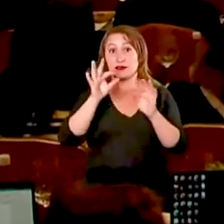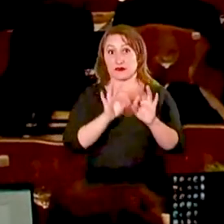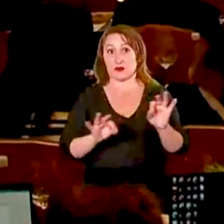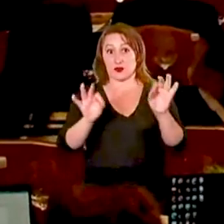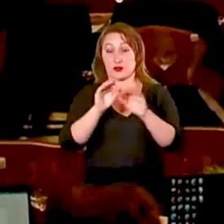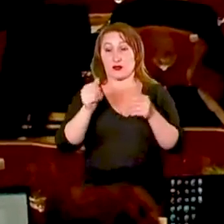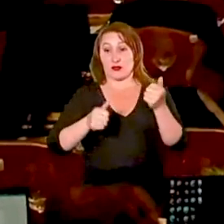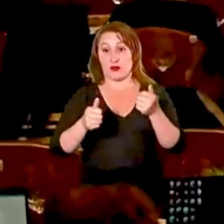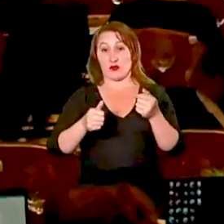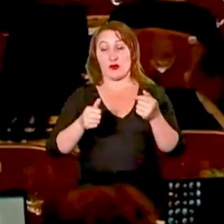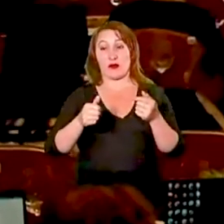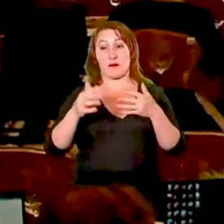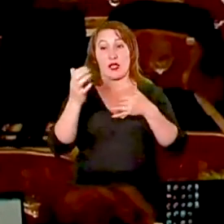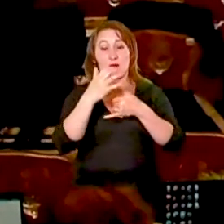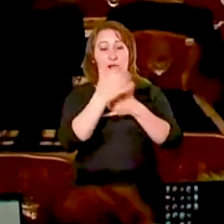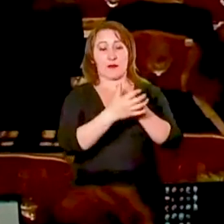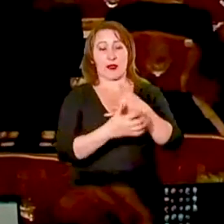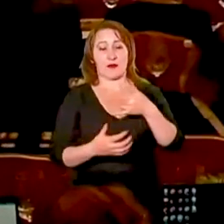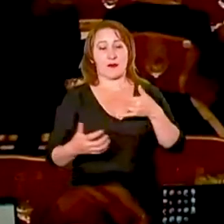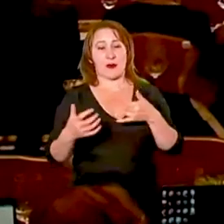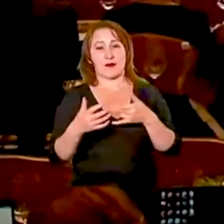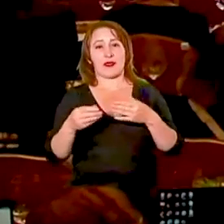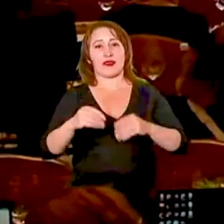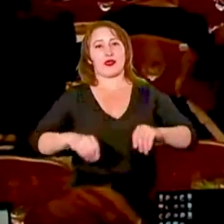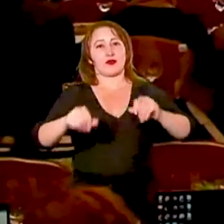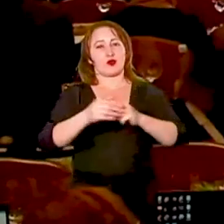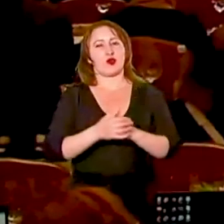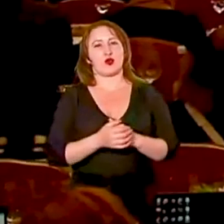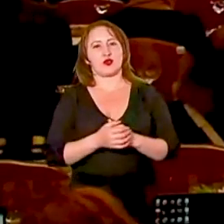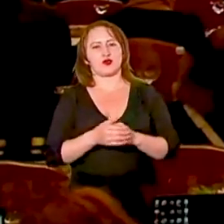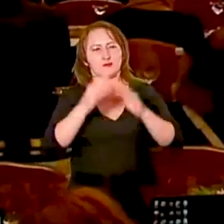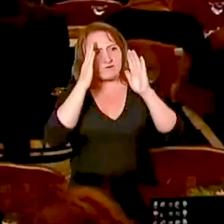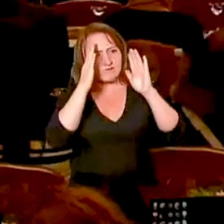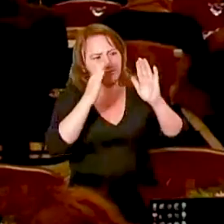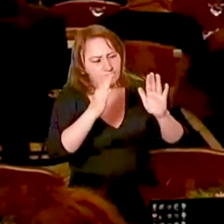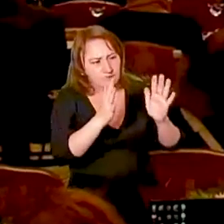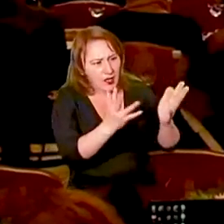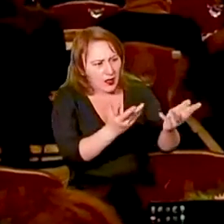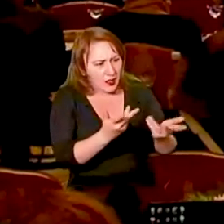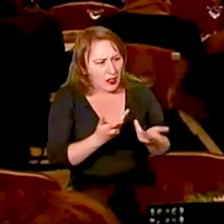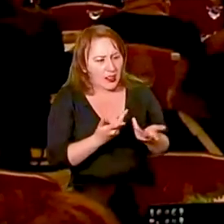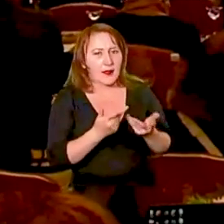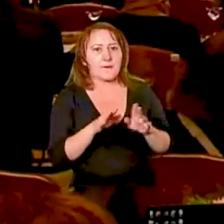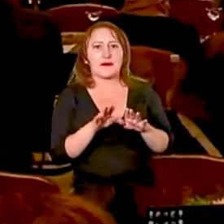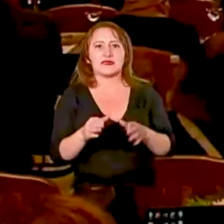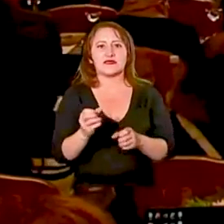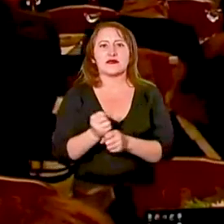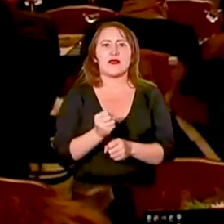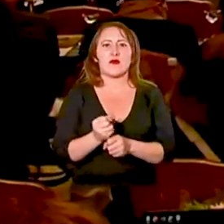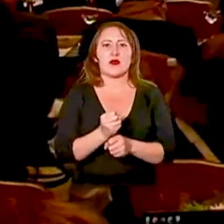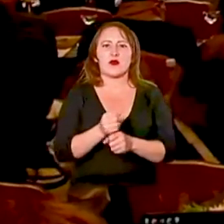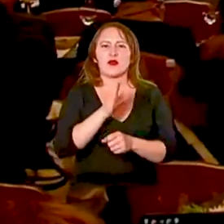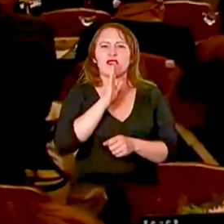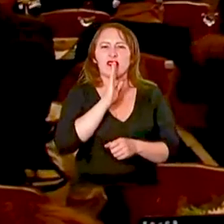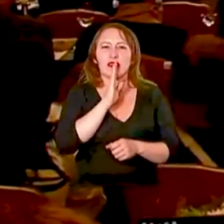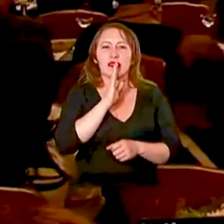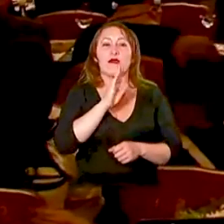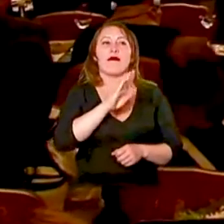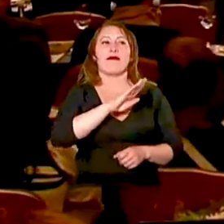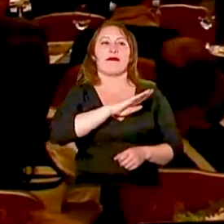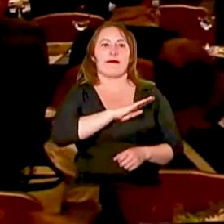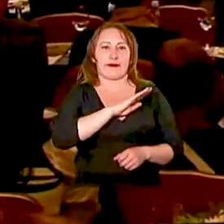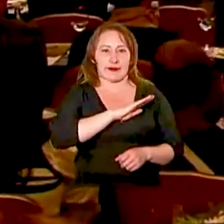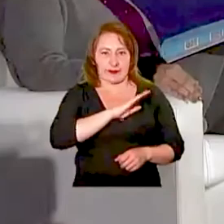es llegar a las regiones, es llegar al territorio, es escuchar a través de mesas de trabajo a los alcaldes, a